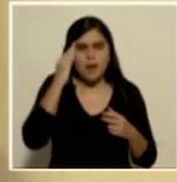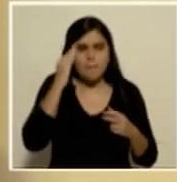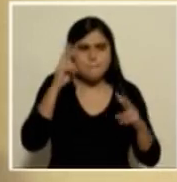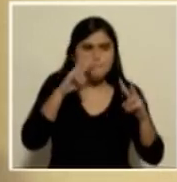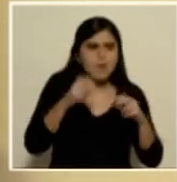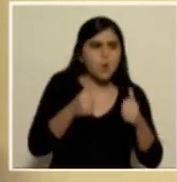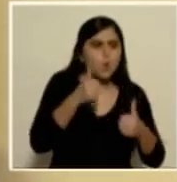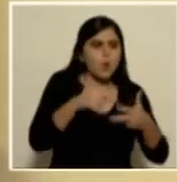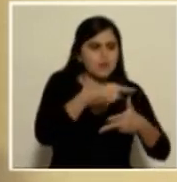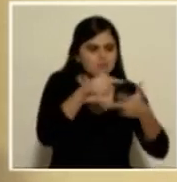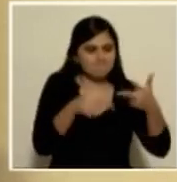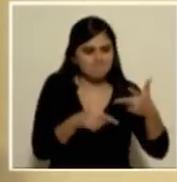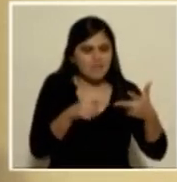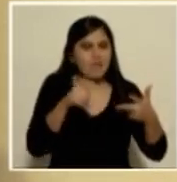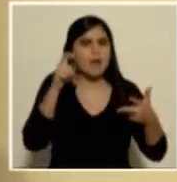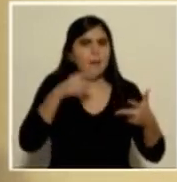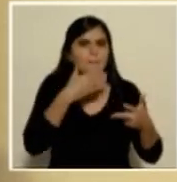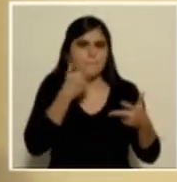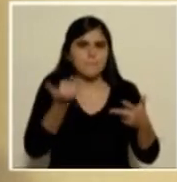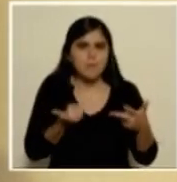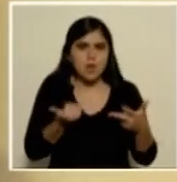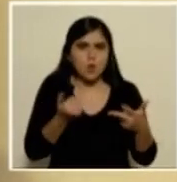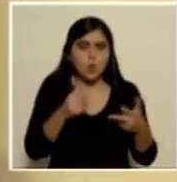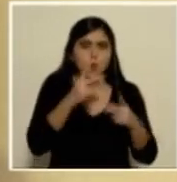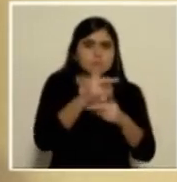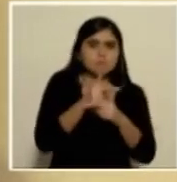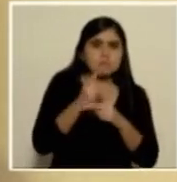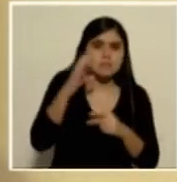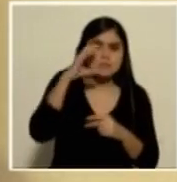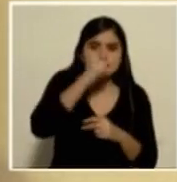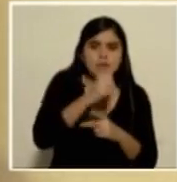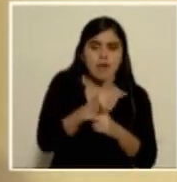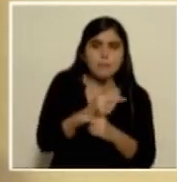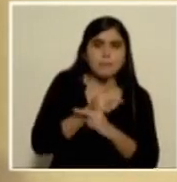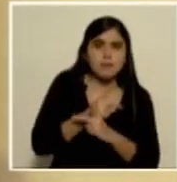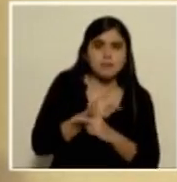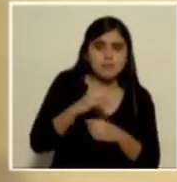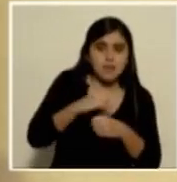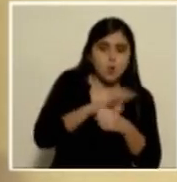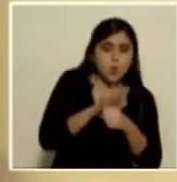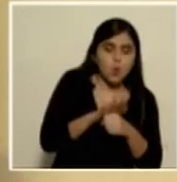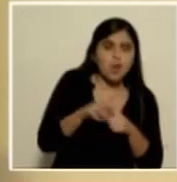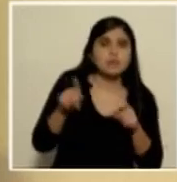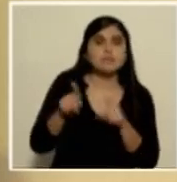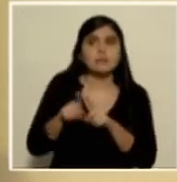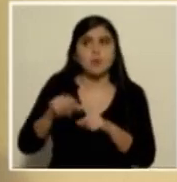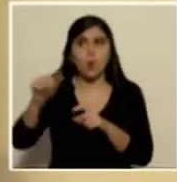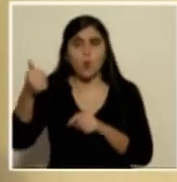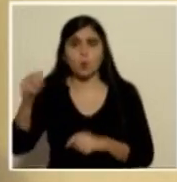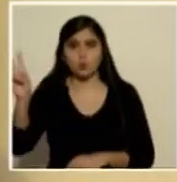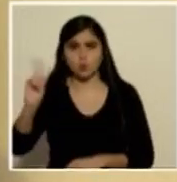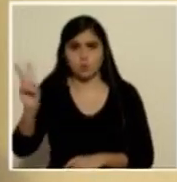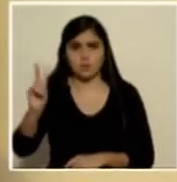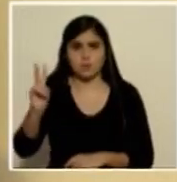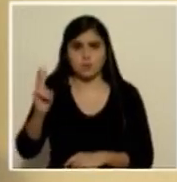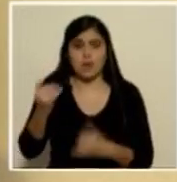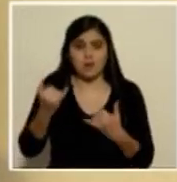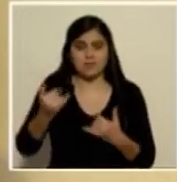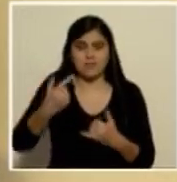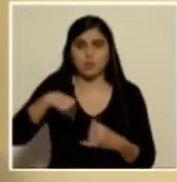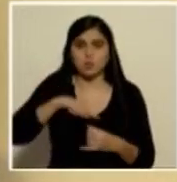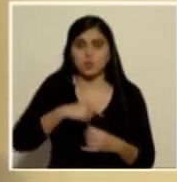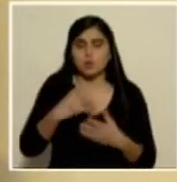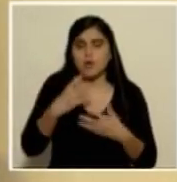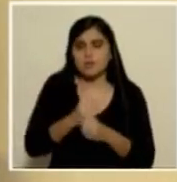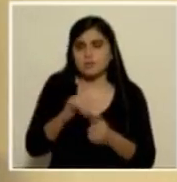de forma más fiable la presencia de los anticuerpos del SARS-CoV-2 y no de otros coronavirus u otros virus, es lo que estamos justamente haciendo en este momento.